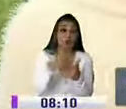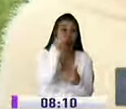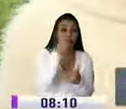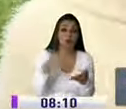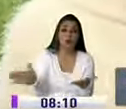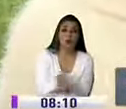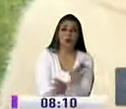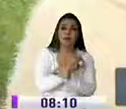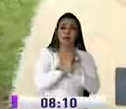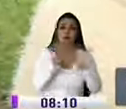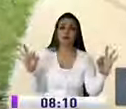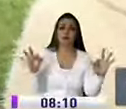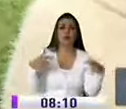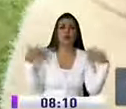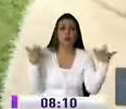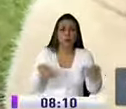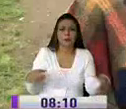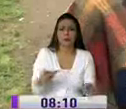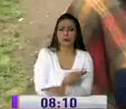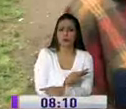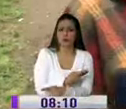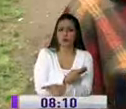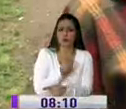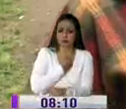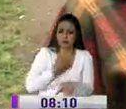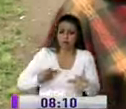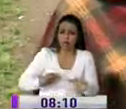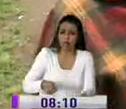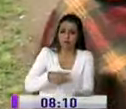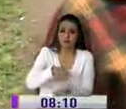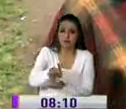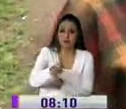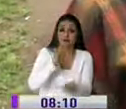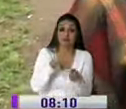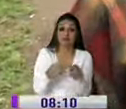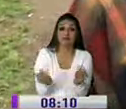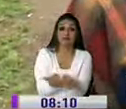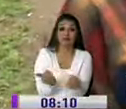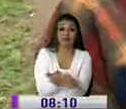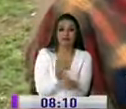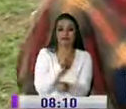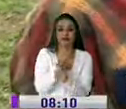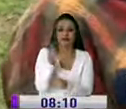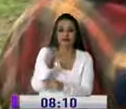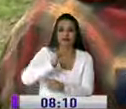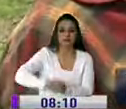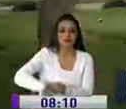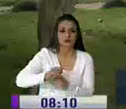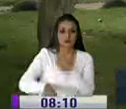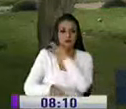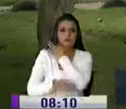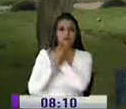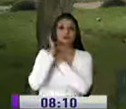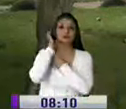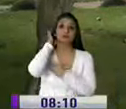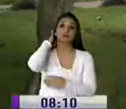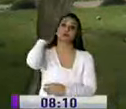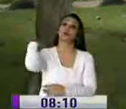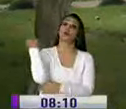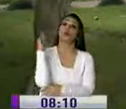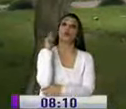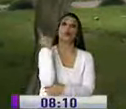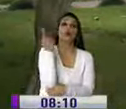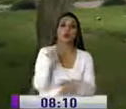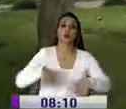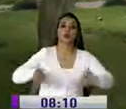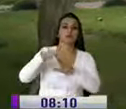esté así, si no tuviera más monte que esto. Bueno, la basura que botan ahí. Este es el único espacio verde de todo